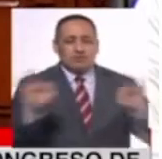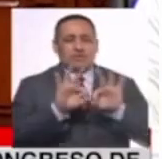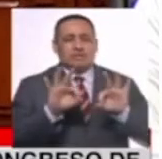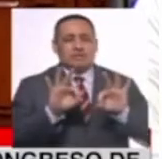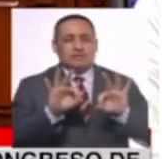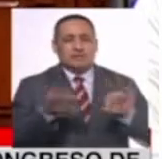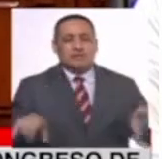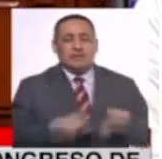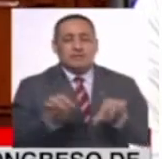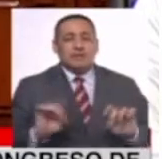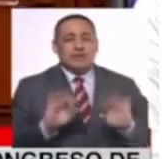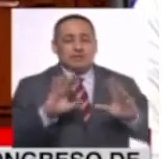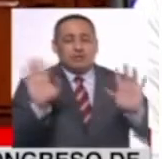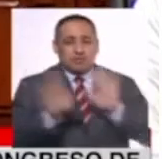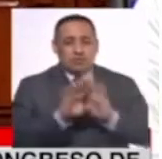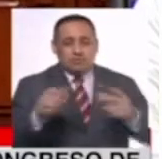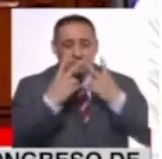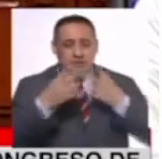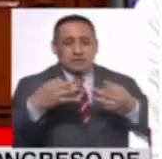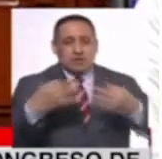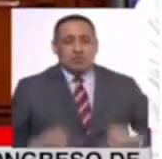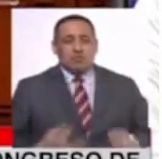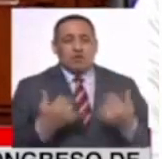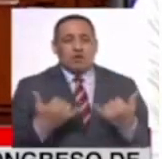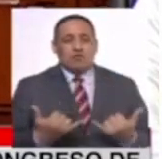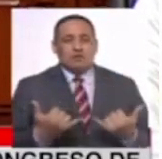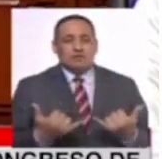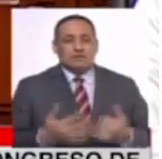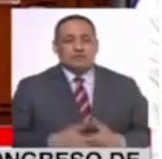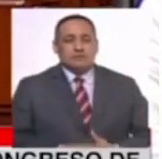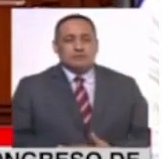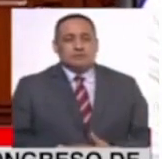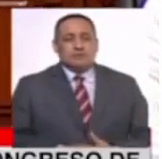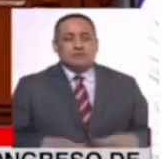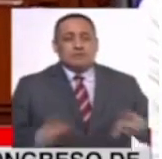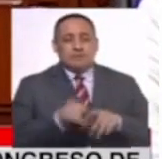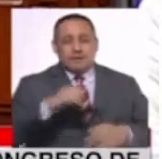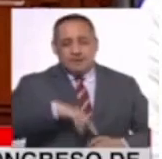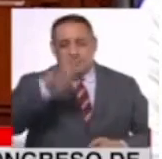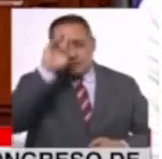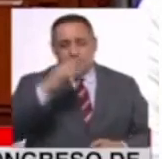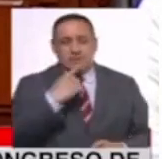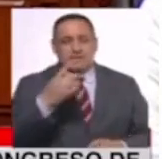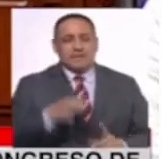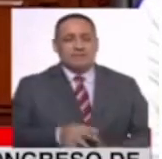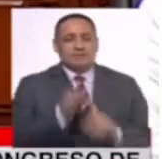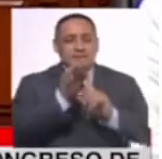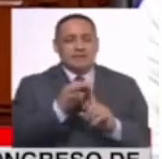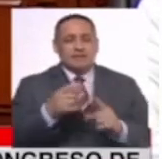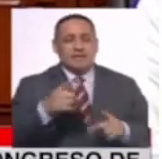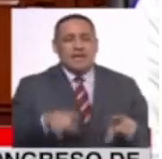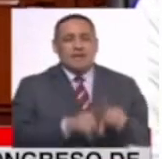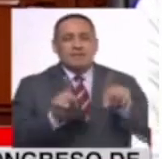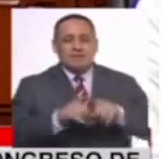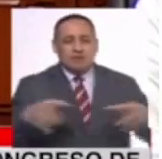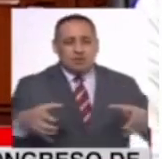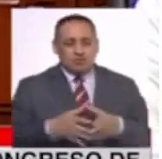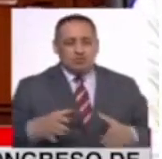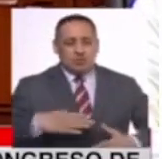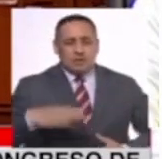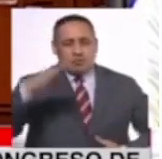trascendente que casualmente se cumple el día de hoy para el Perú. y en particular para nuestra